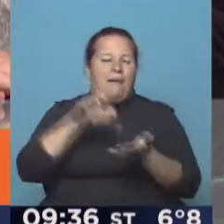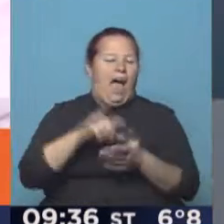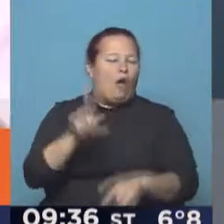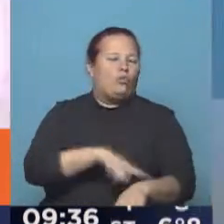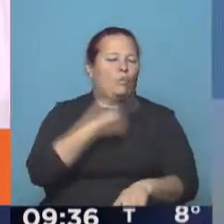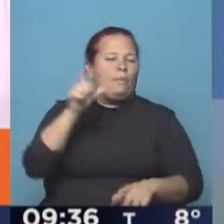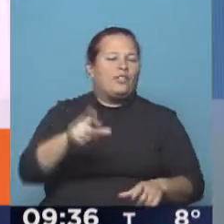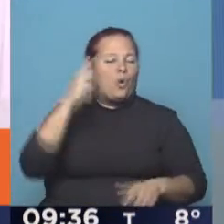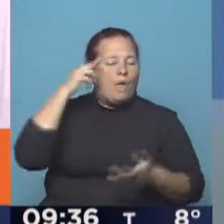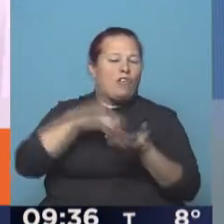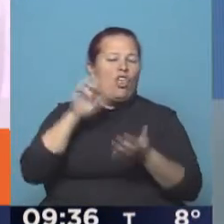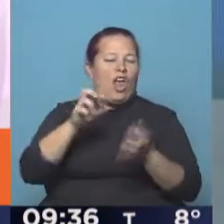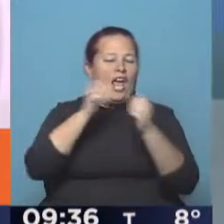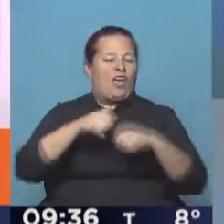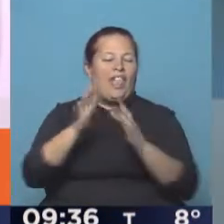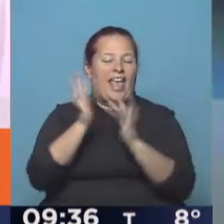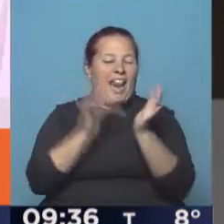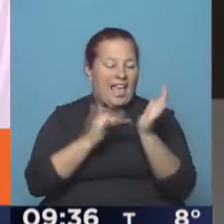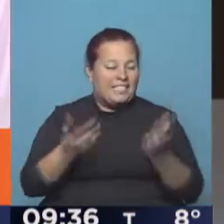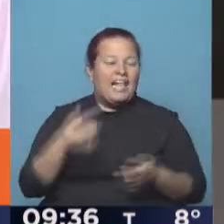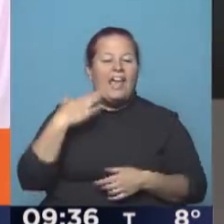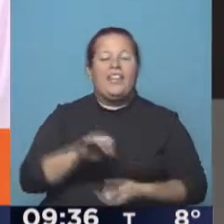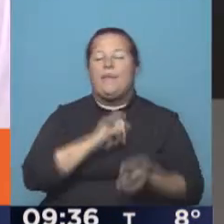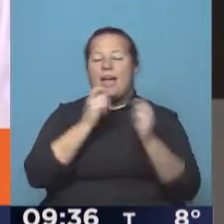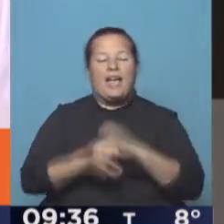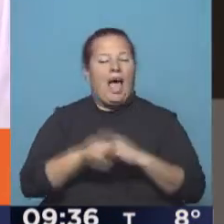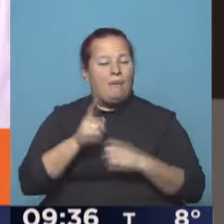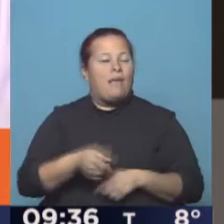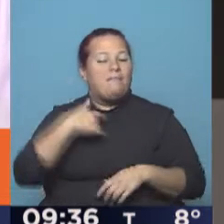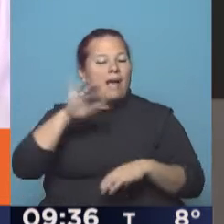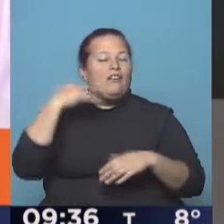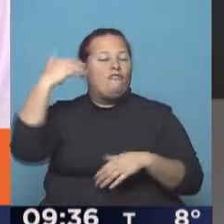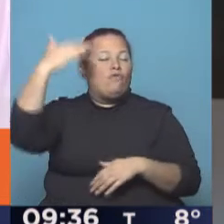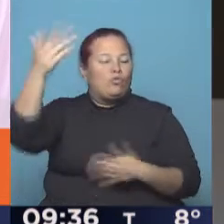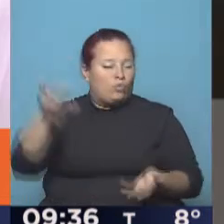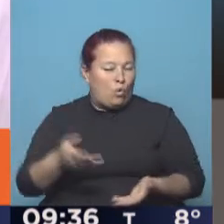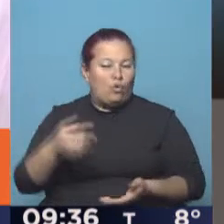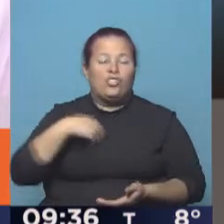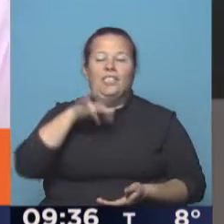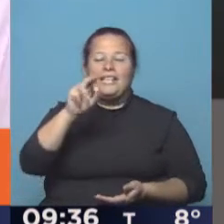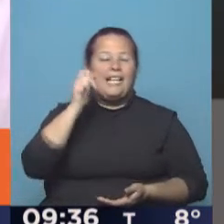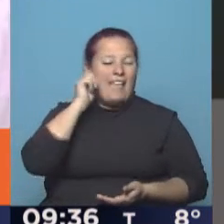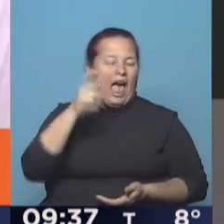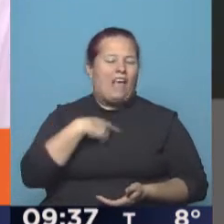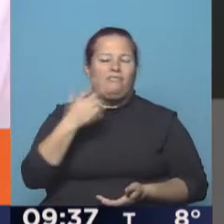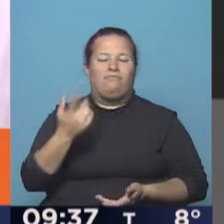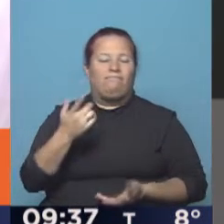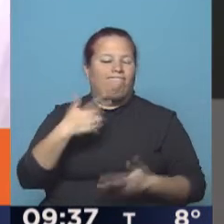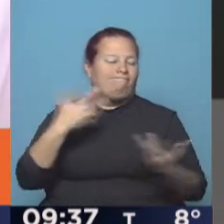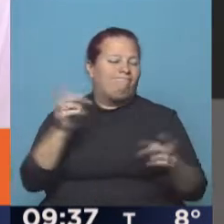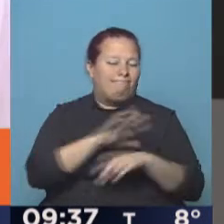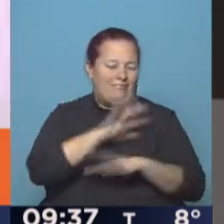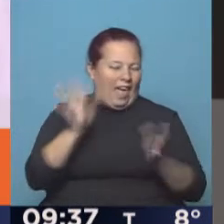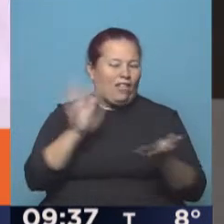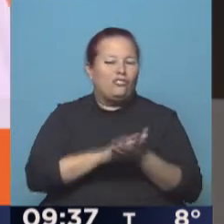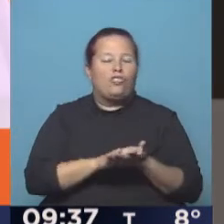que una persona tiene 9 millones de dólares en una iglesia y hay que cambiar, y sobre todo a las generaciones futuras. Yo tengo 30 años, no viví mucho, prácticamente nada de